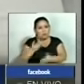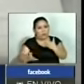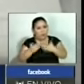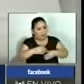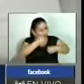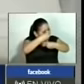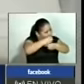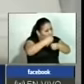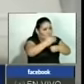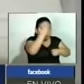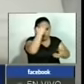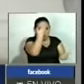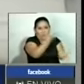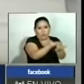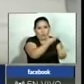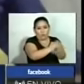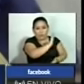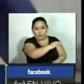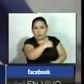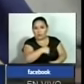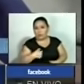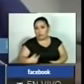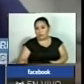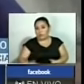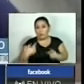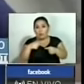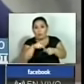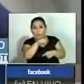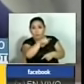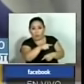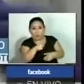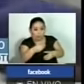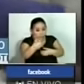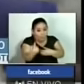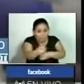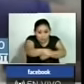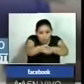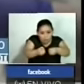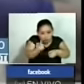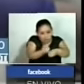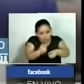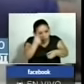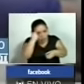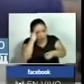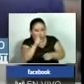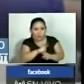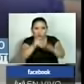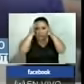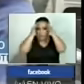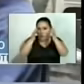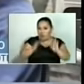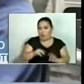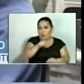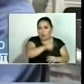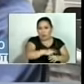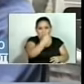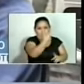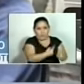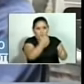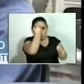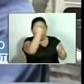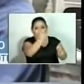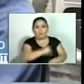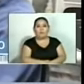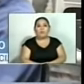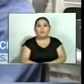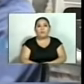creado en un laboratorio en China. Sin embargo, la oficina del director de Inteligencia Nacional indicó no creer que haya sido producto del hombre.